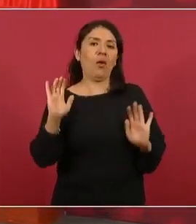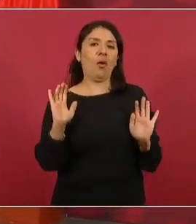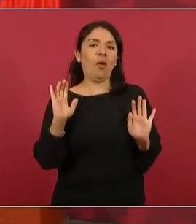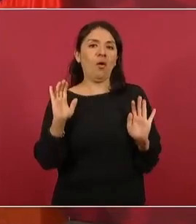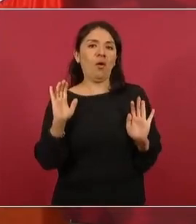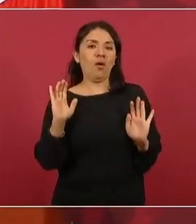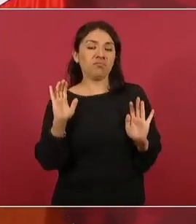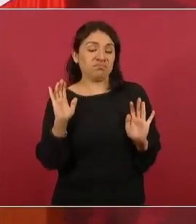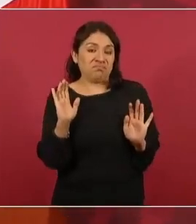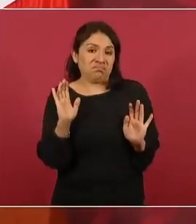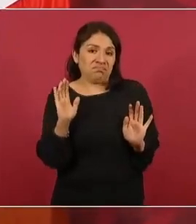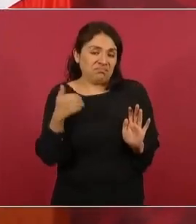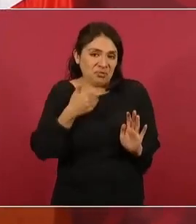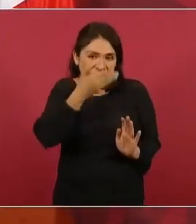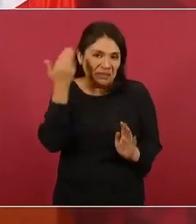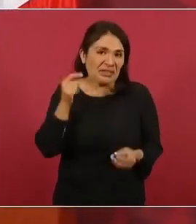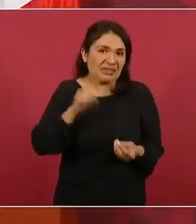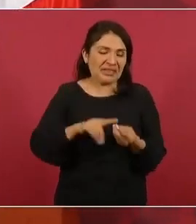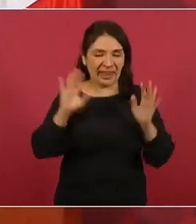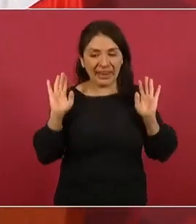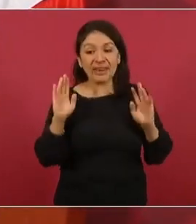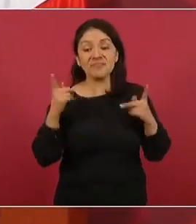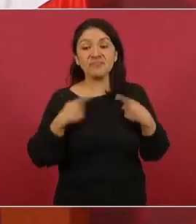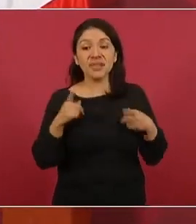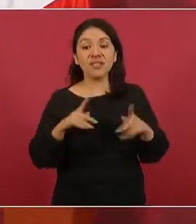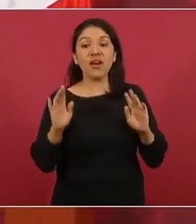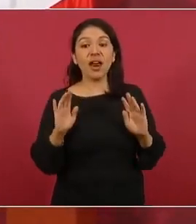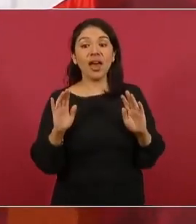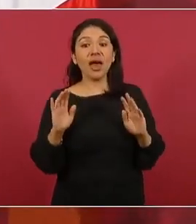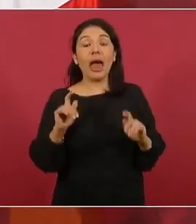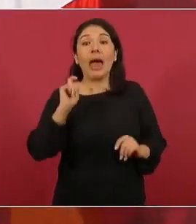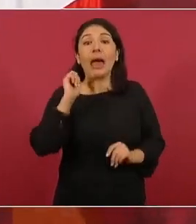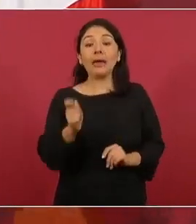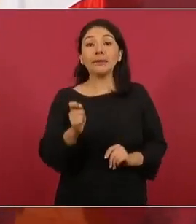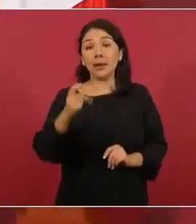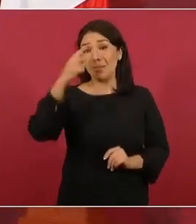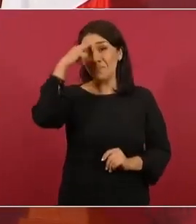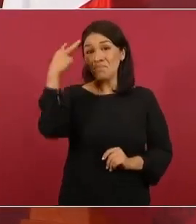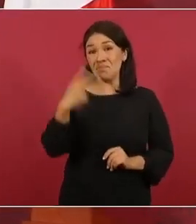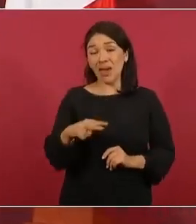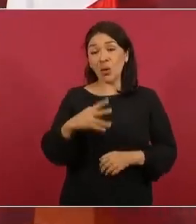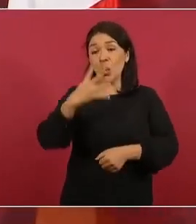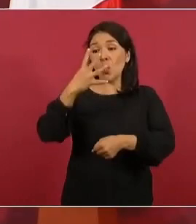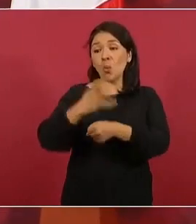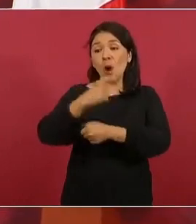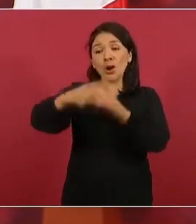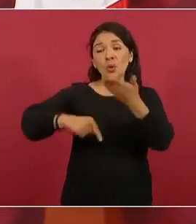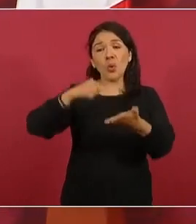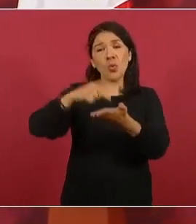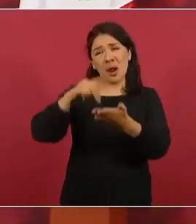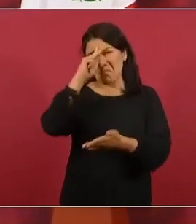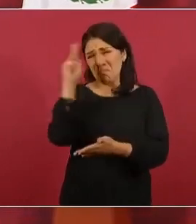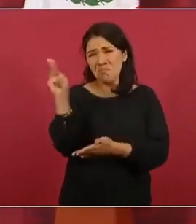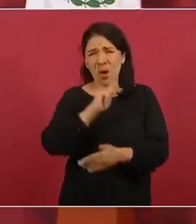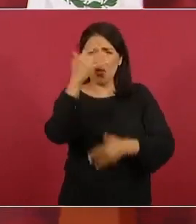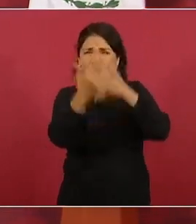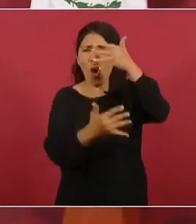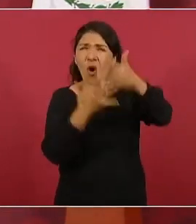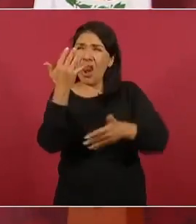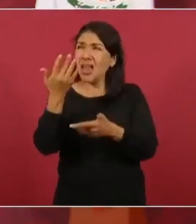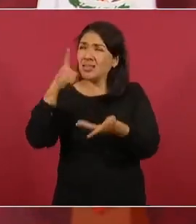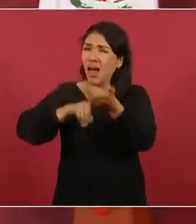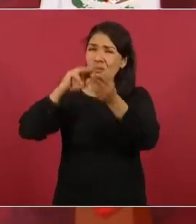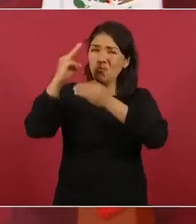no, pero de que México cuarto lugar en violencia en el mundo, o sea,